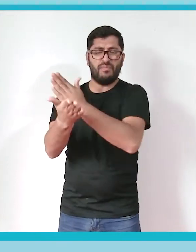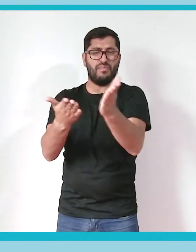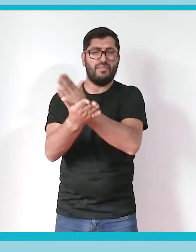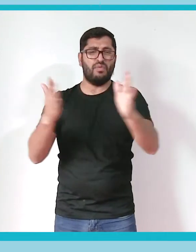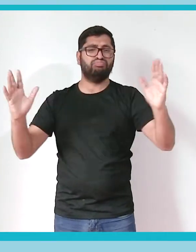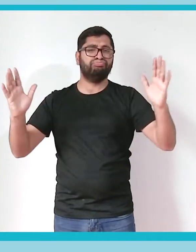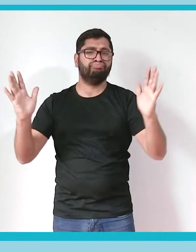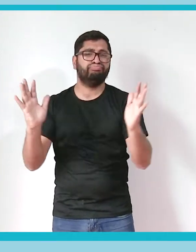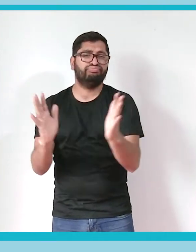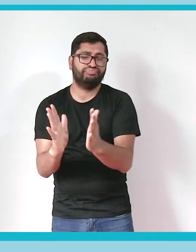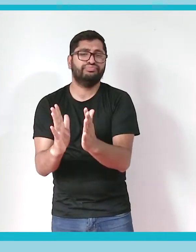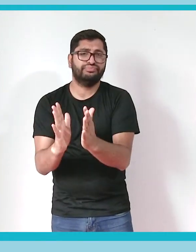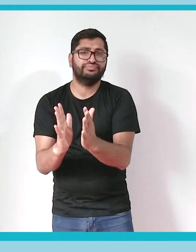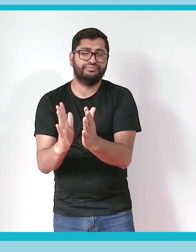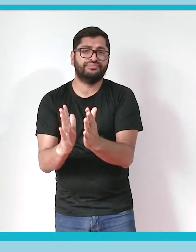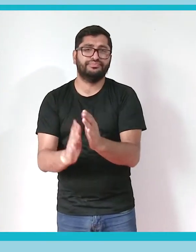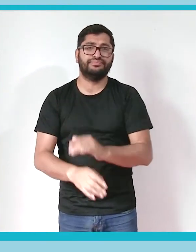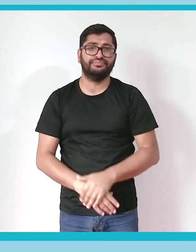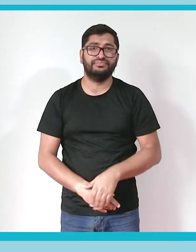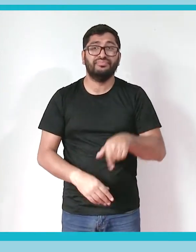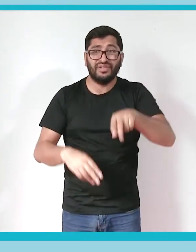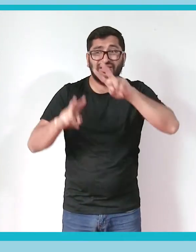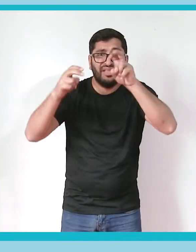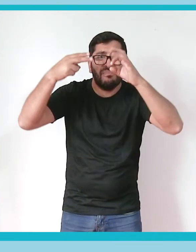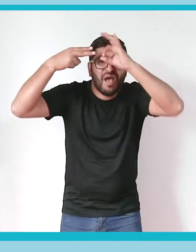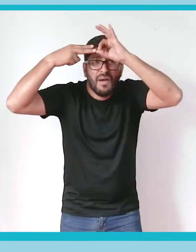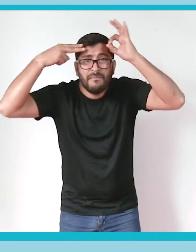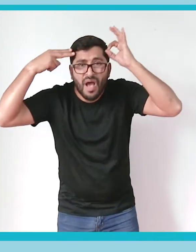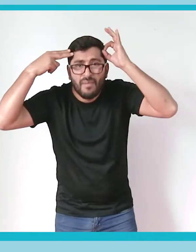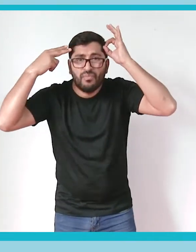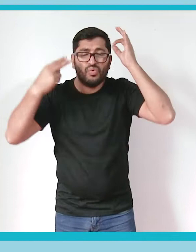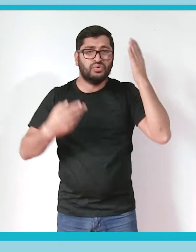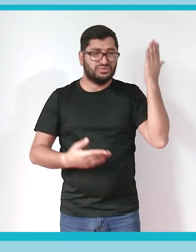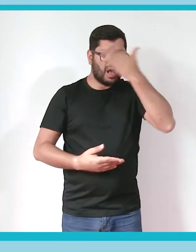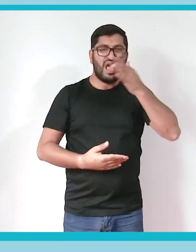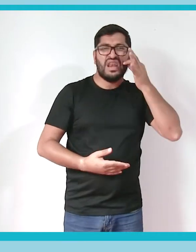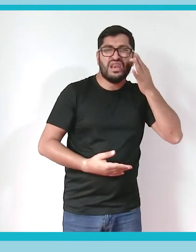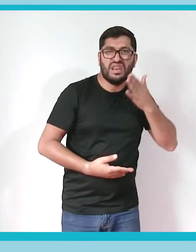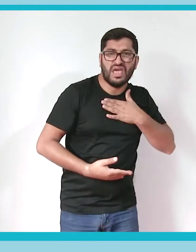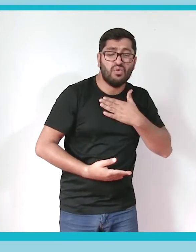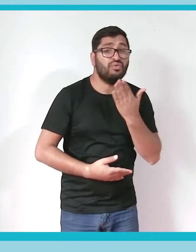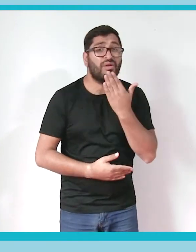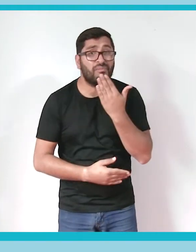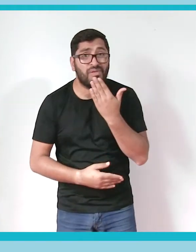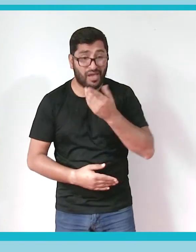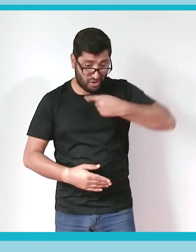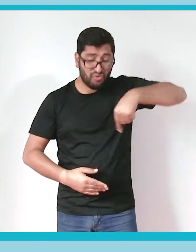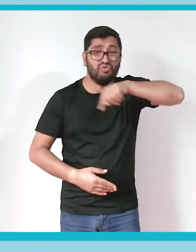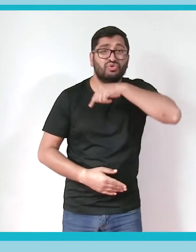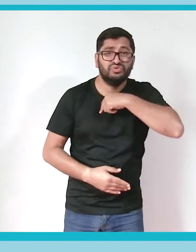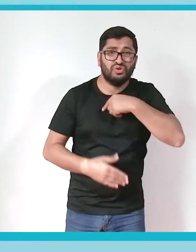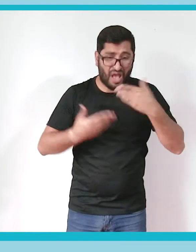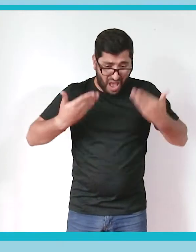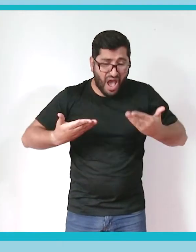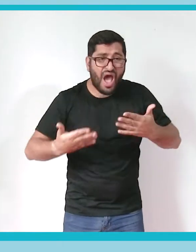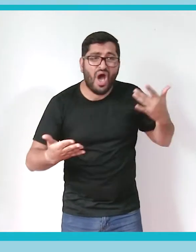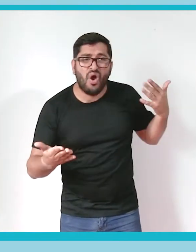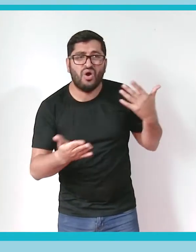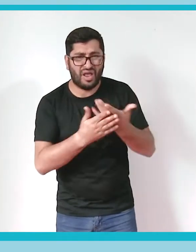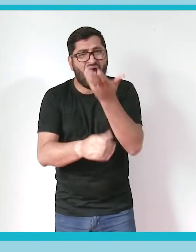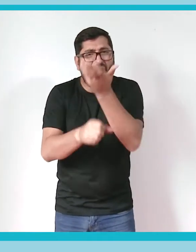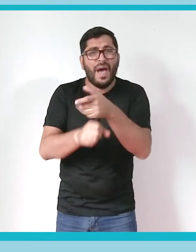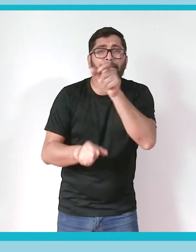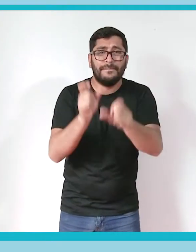Entonces borraron de un plumazo a los indígenas y a los negros. Y